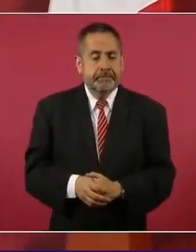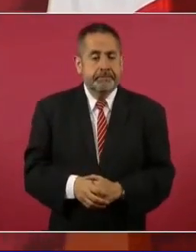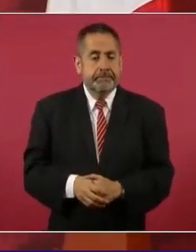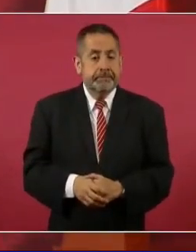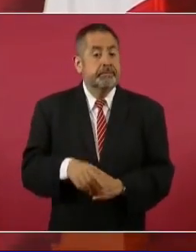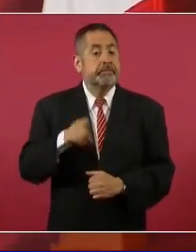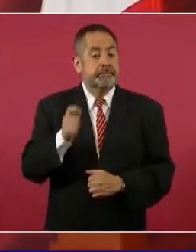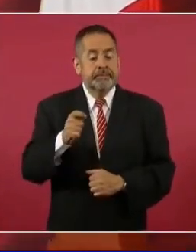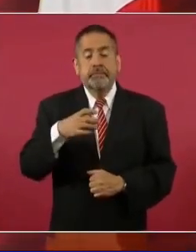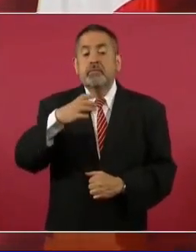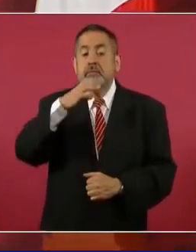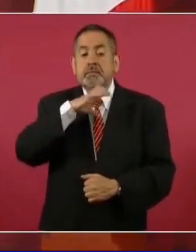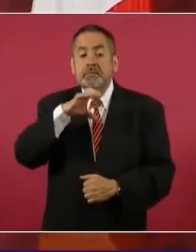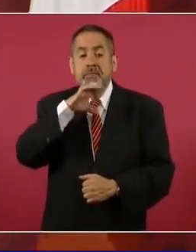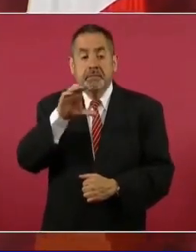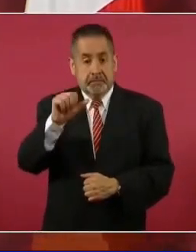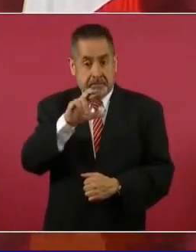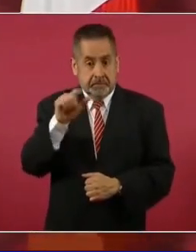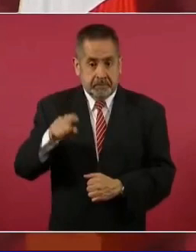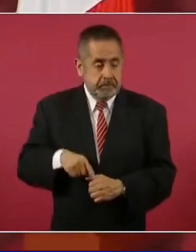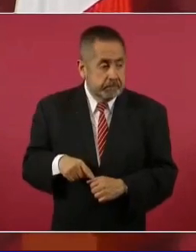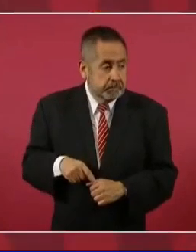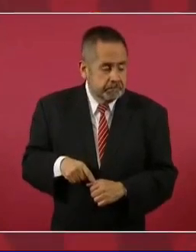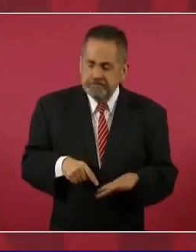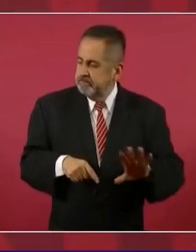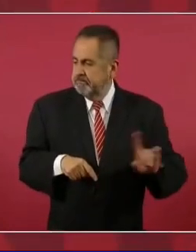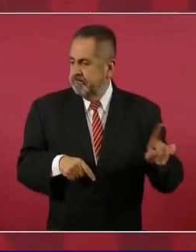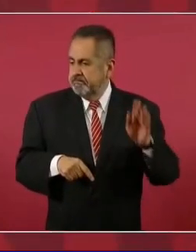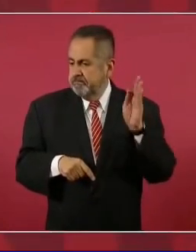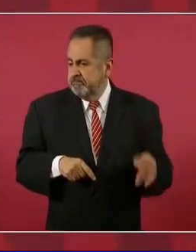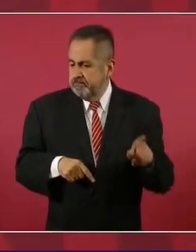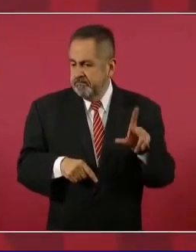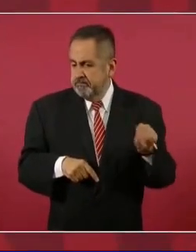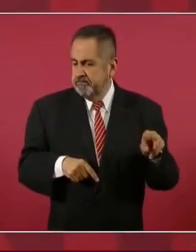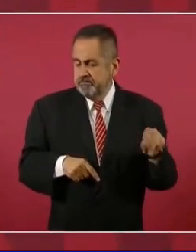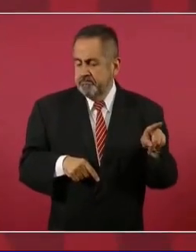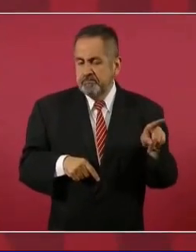Don Venustiano envía al Congreso